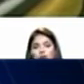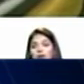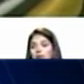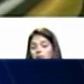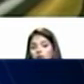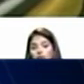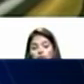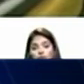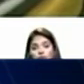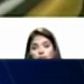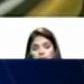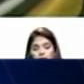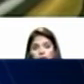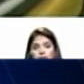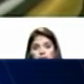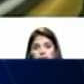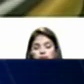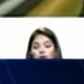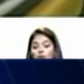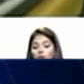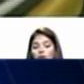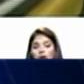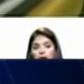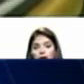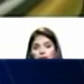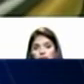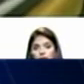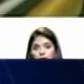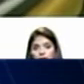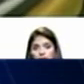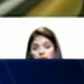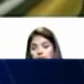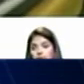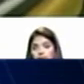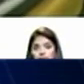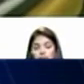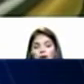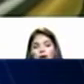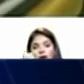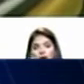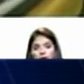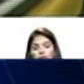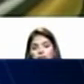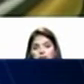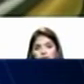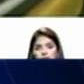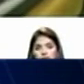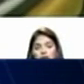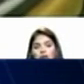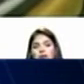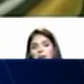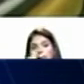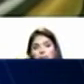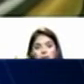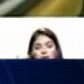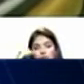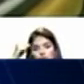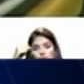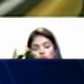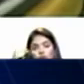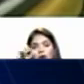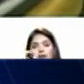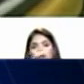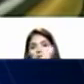informar que esta tarde asistirá el jefe de Estado, el presidente Nicolás Maduro Moro, a la